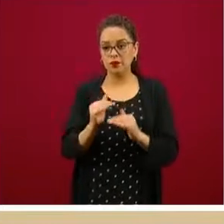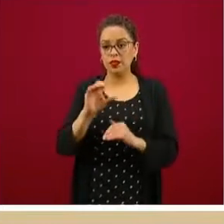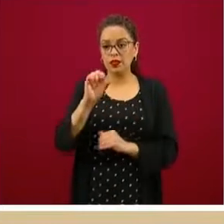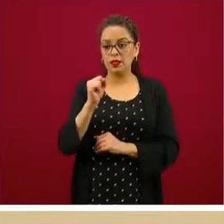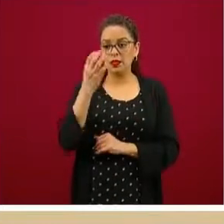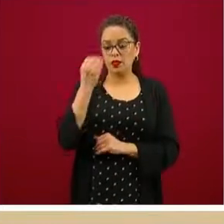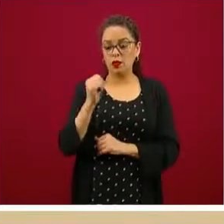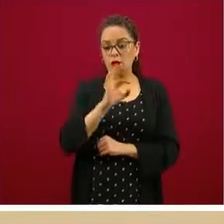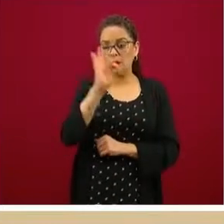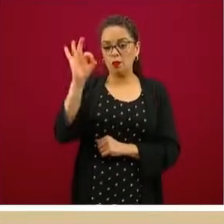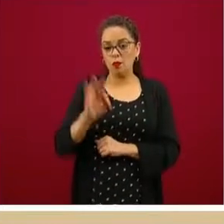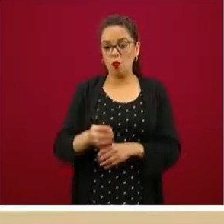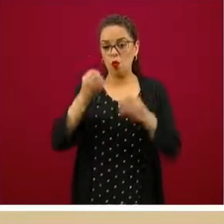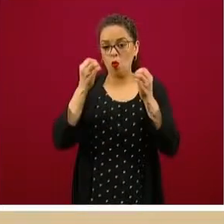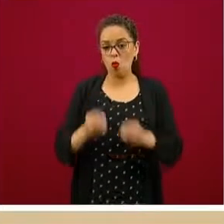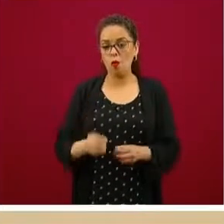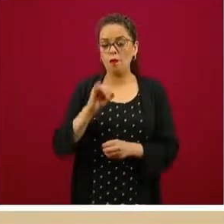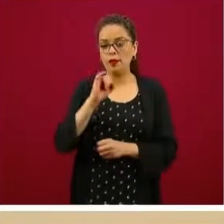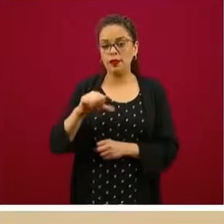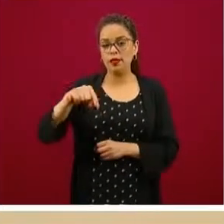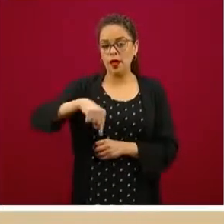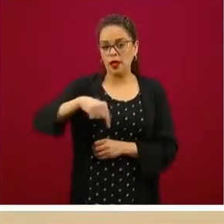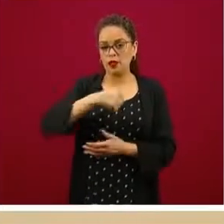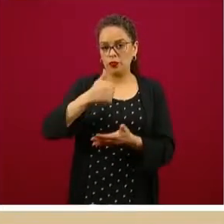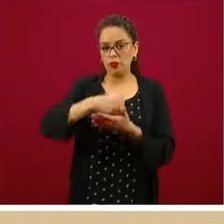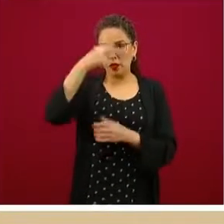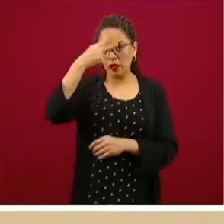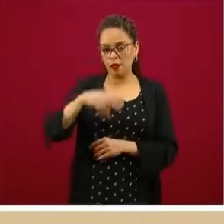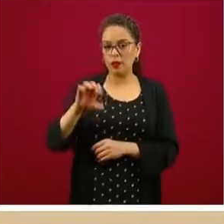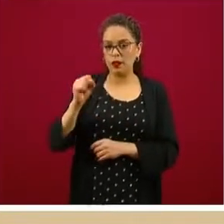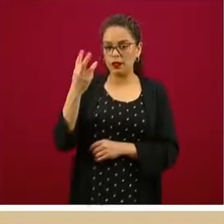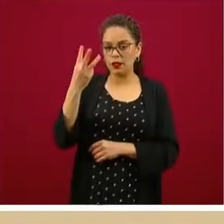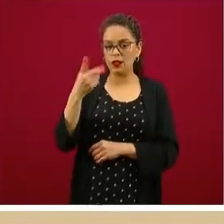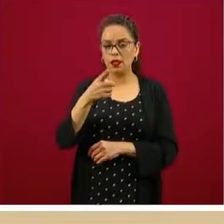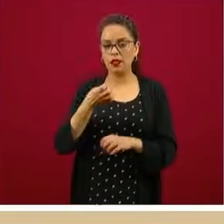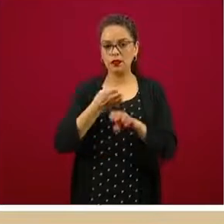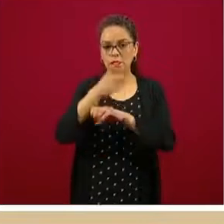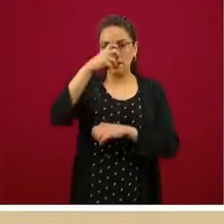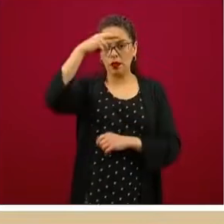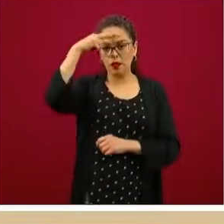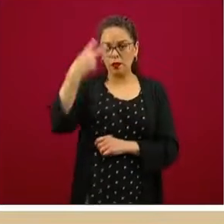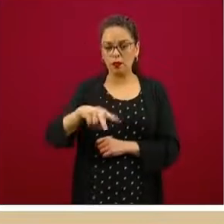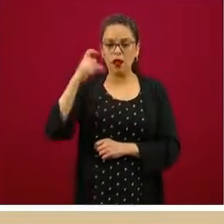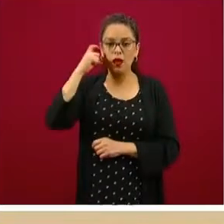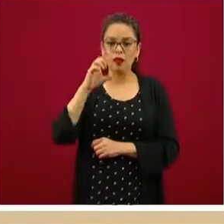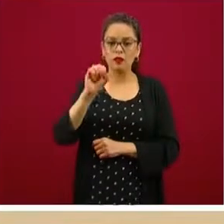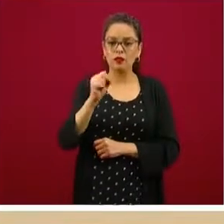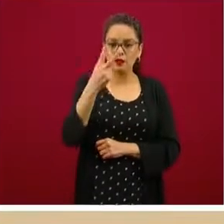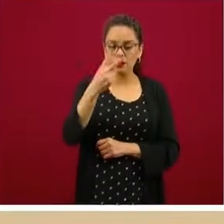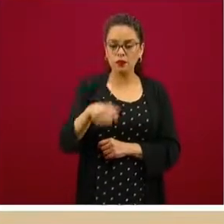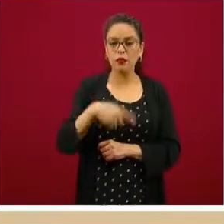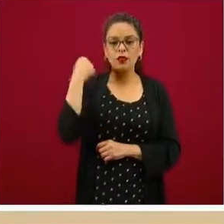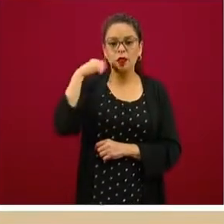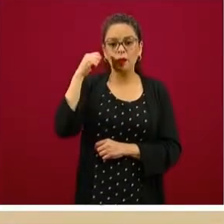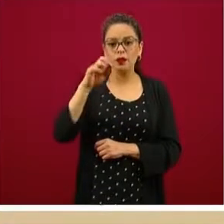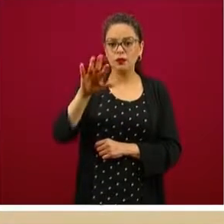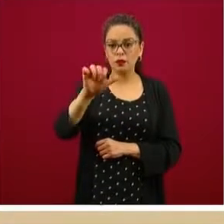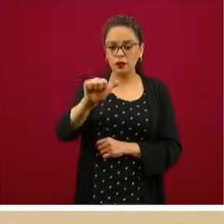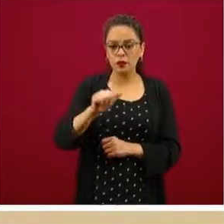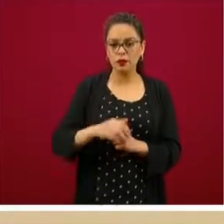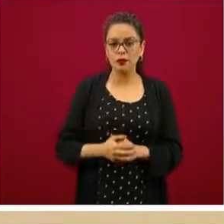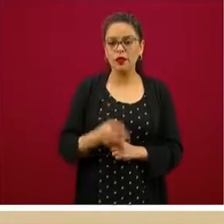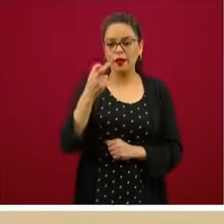69% de ocupación en la Ciudad de México, 63% en el Estado de México, Guerrero con 62%, Tabasco con 56% y